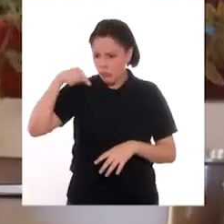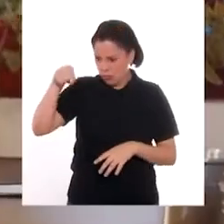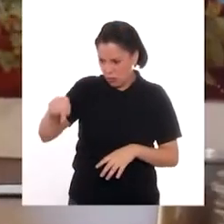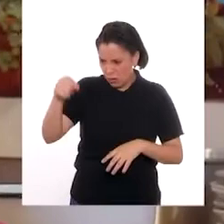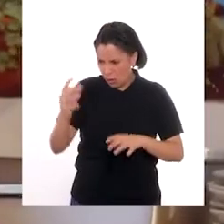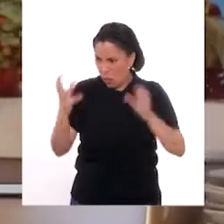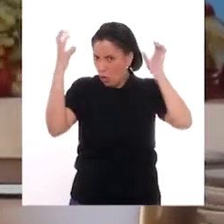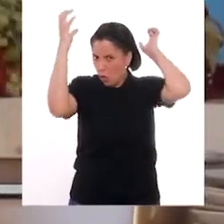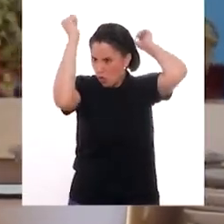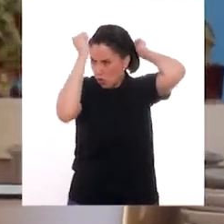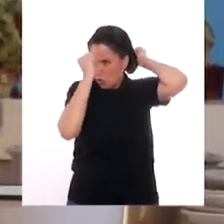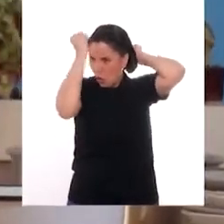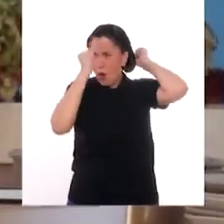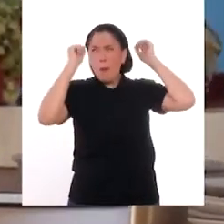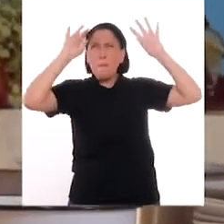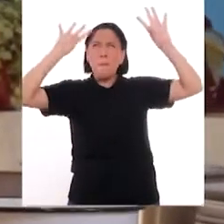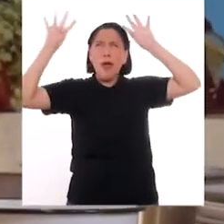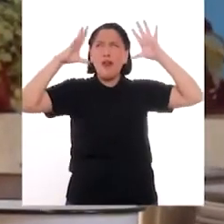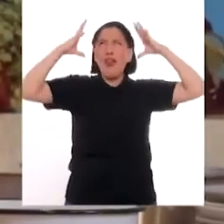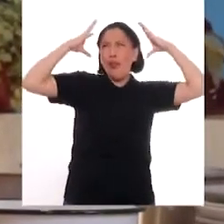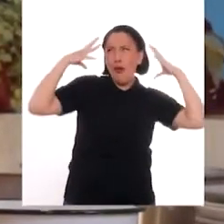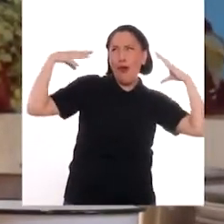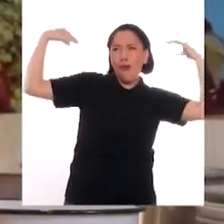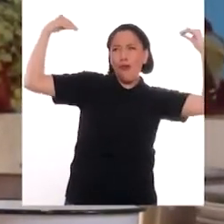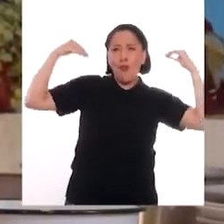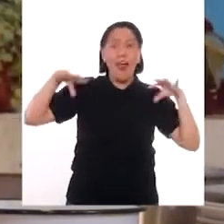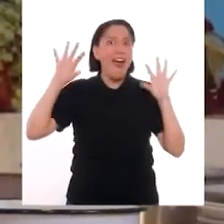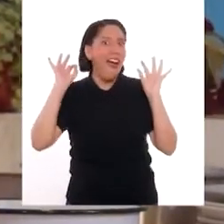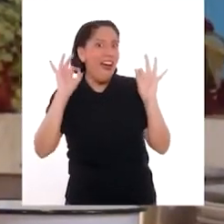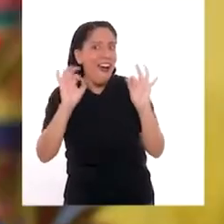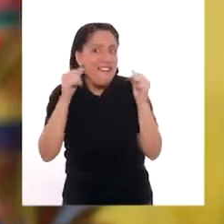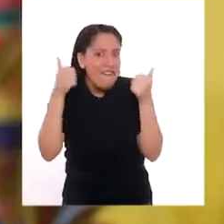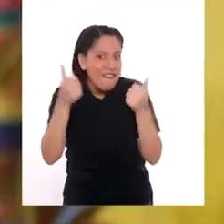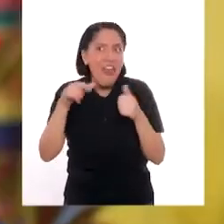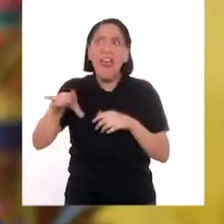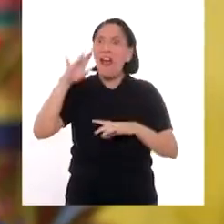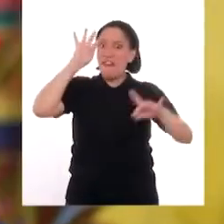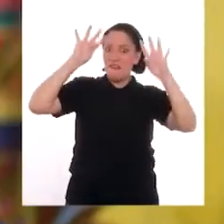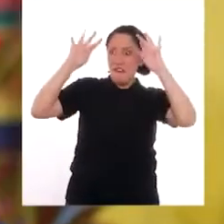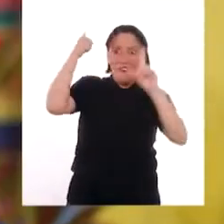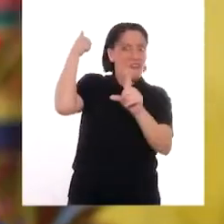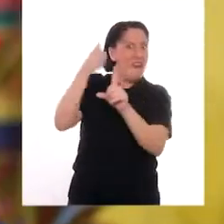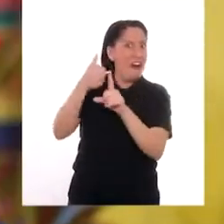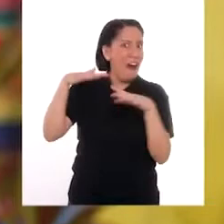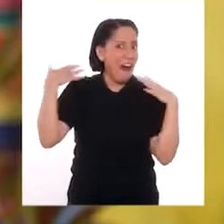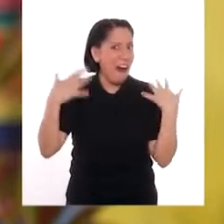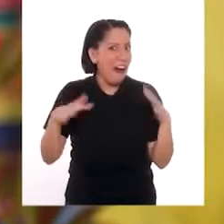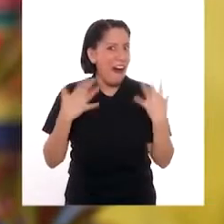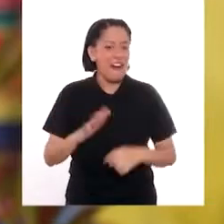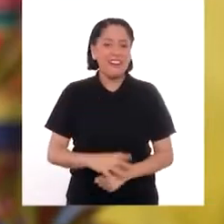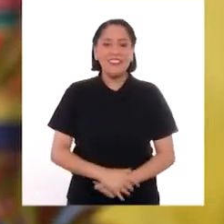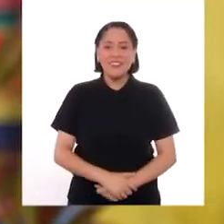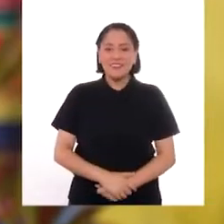yo puedo utilizar esta gorra para imaginarme que soy un duende. No, eso es muy creativo,